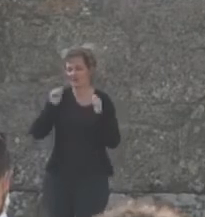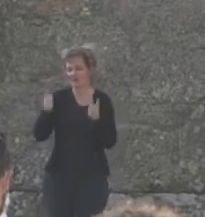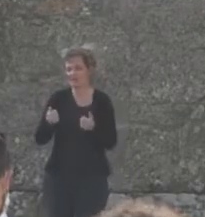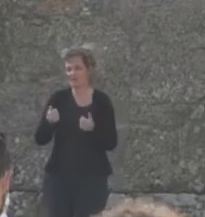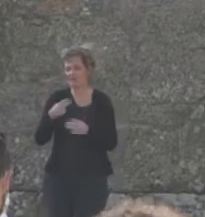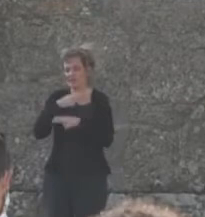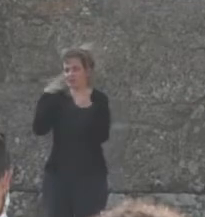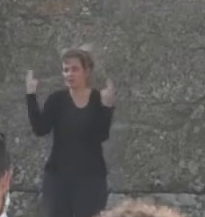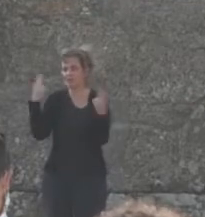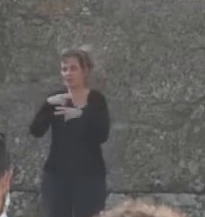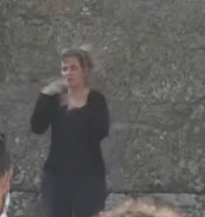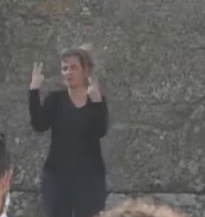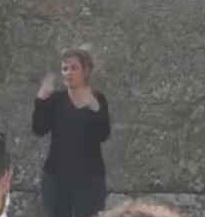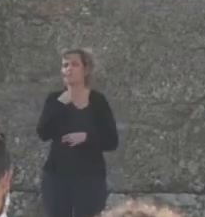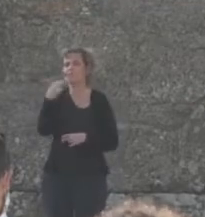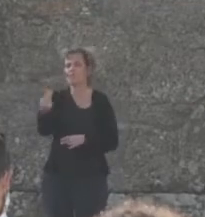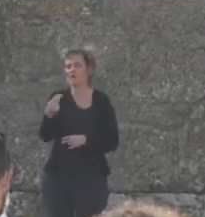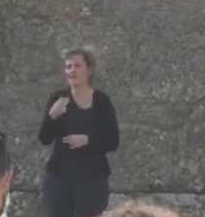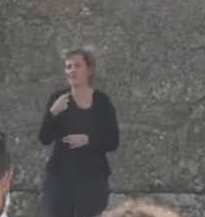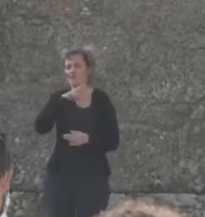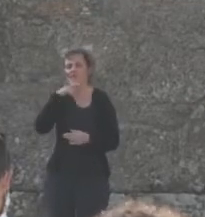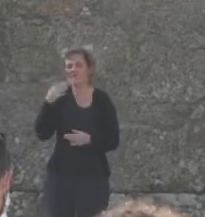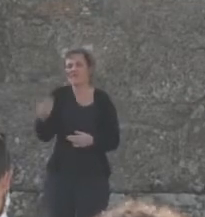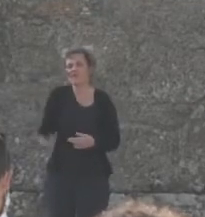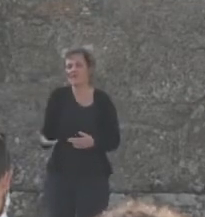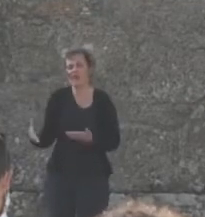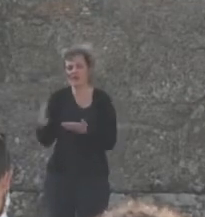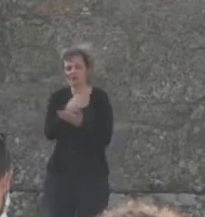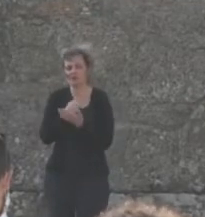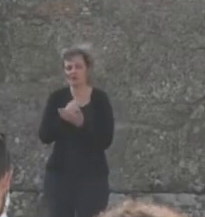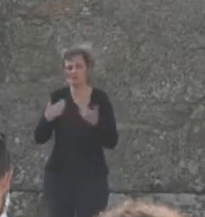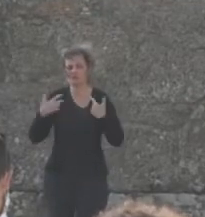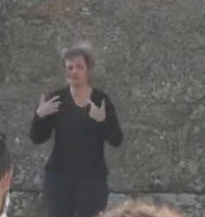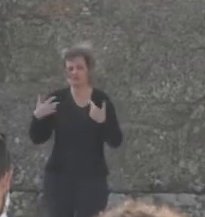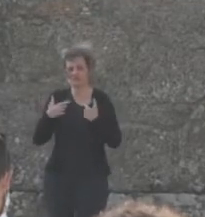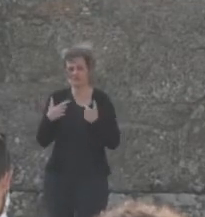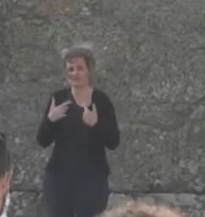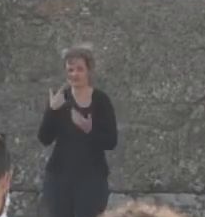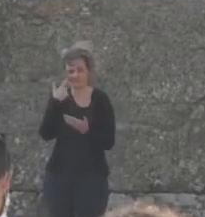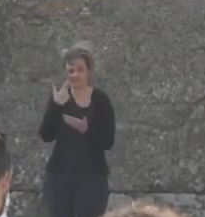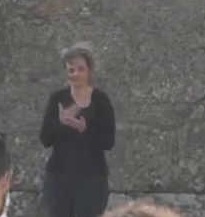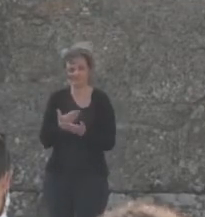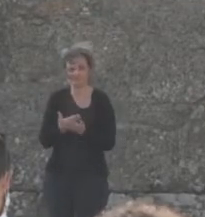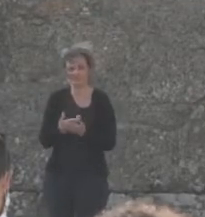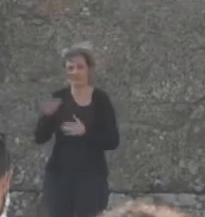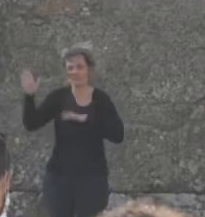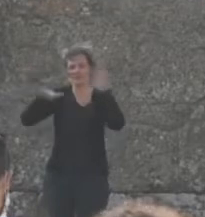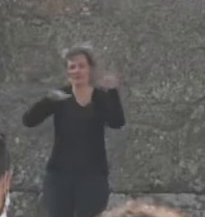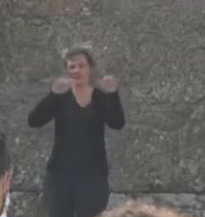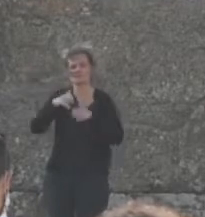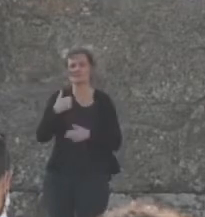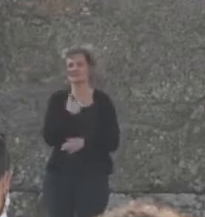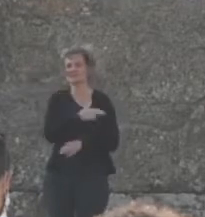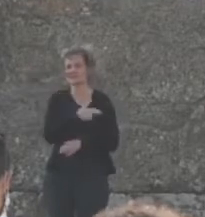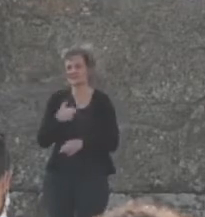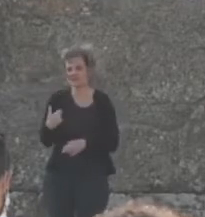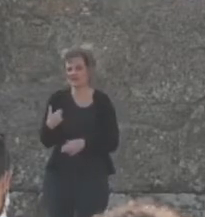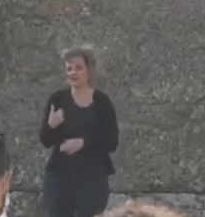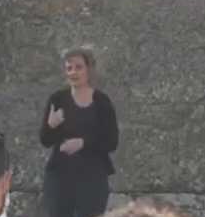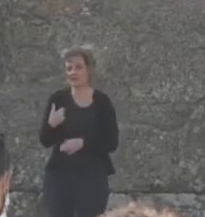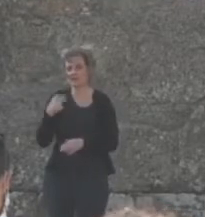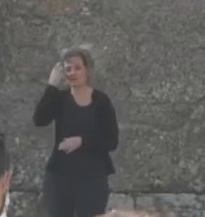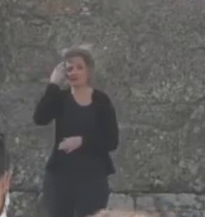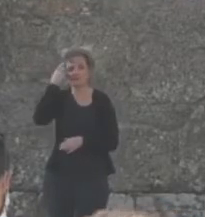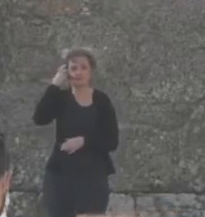actos públicos para darlle voz e poñer en valor todo ese sufrimento. Houve unha convocatoria en Santiago para